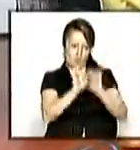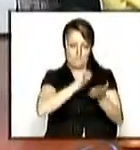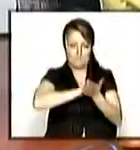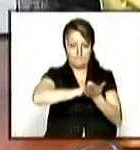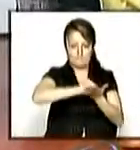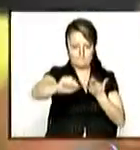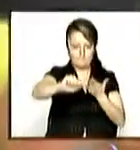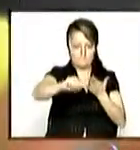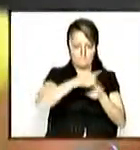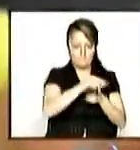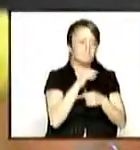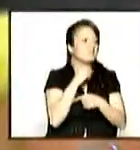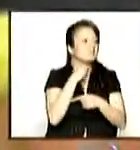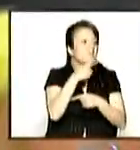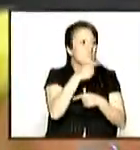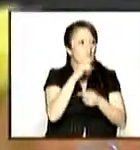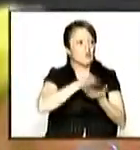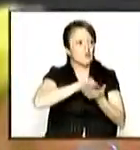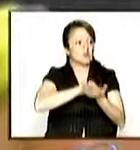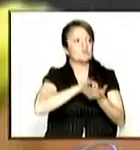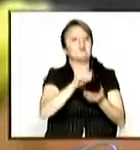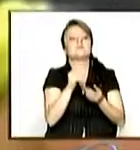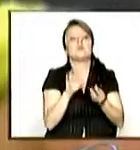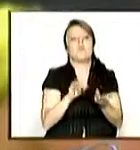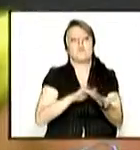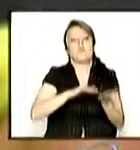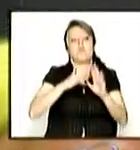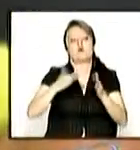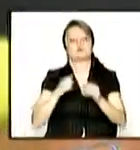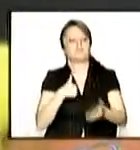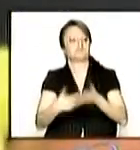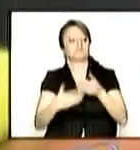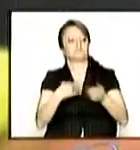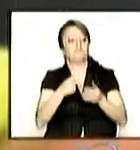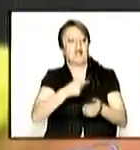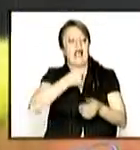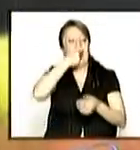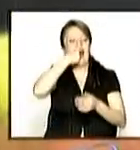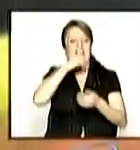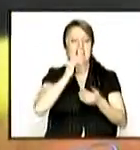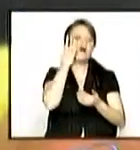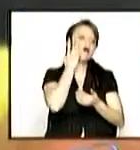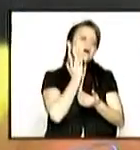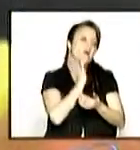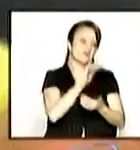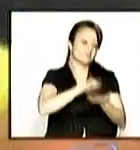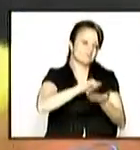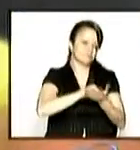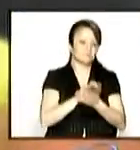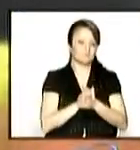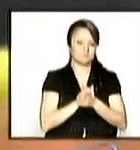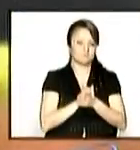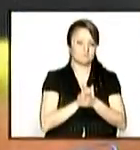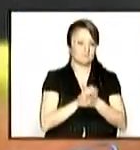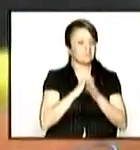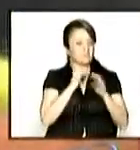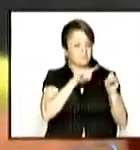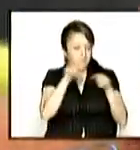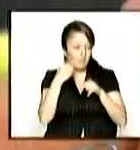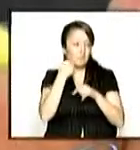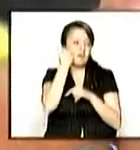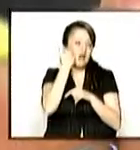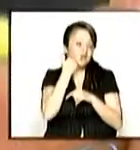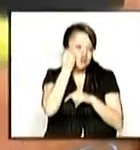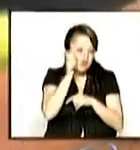elimina para que sea más inerte el producto y no genere este tipo de alergias. La mayoría de nuestros pacientes son edéntulos, son pacientes